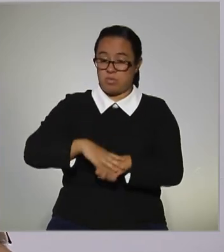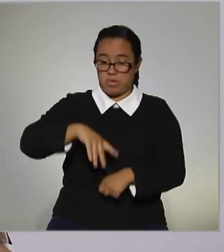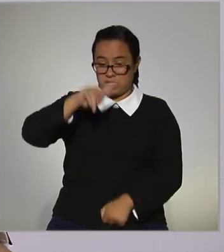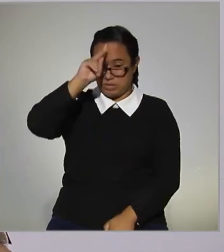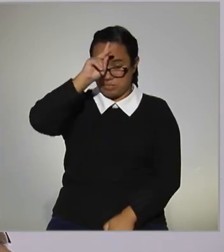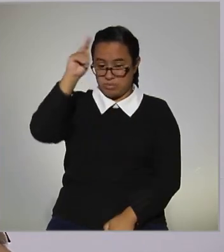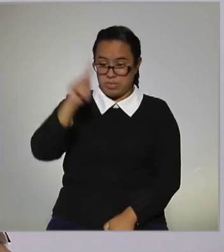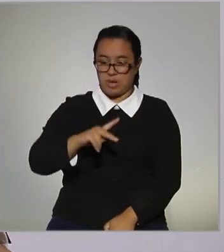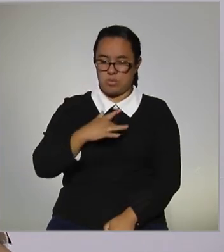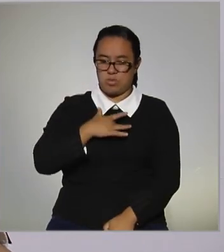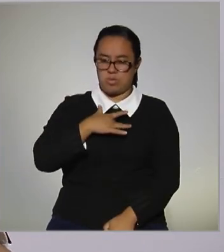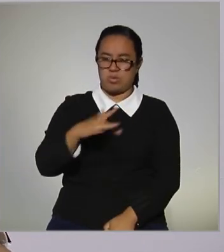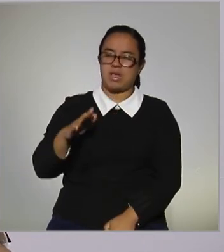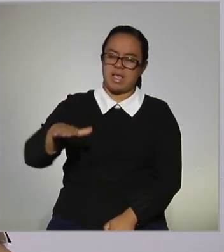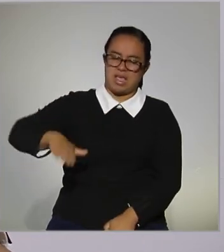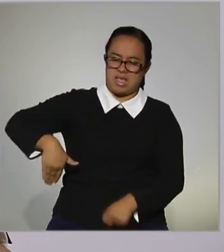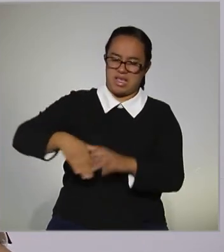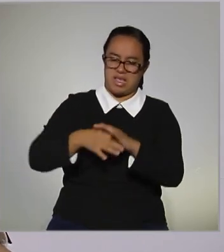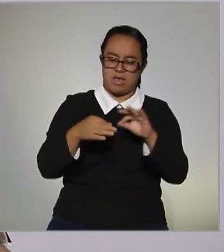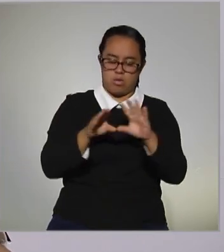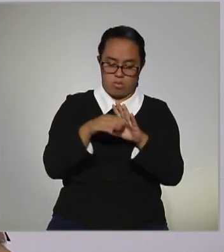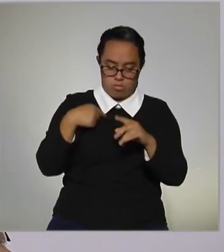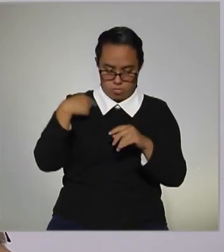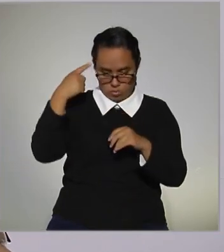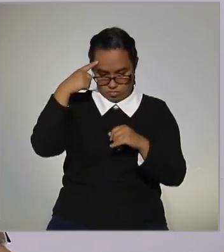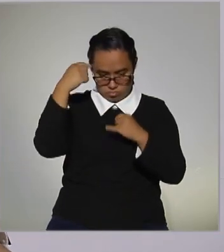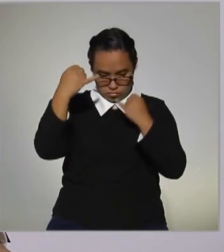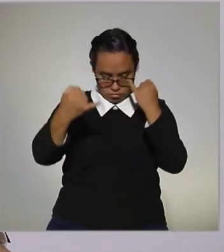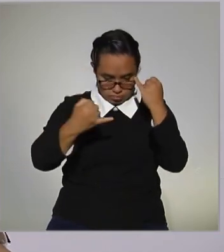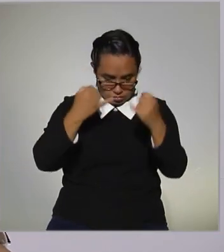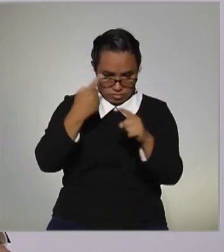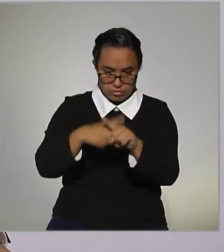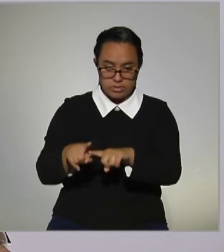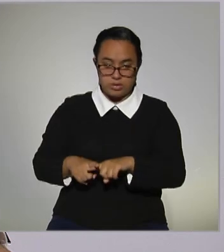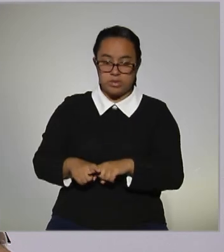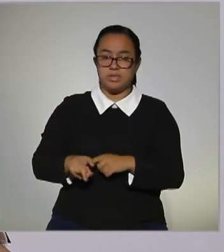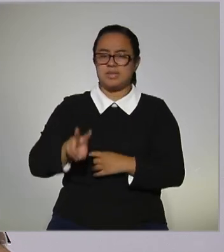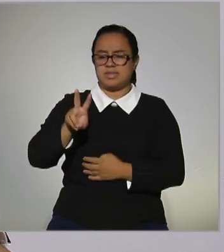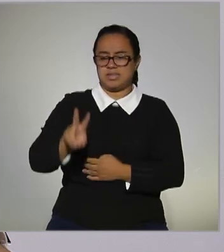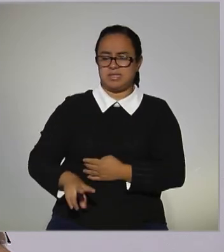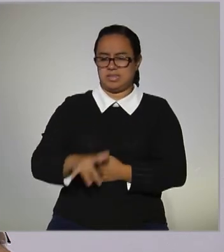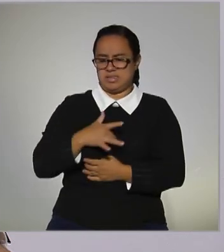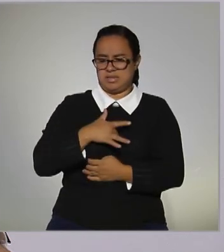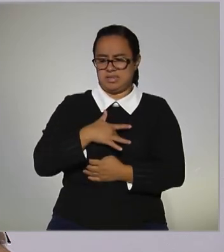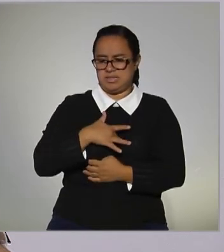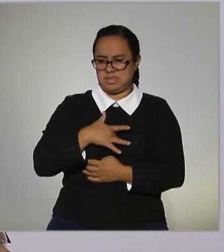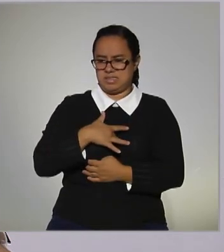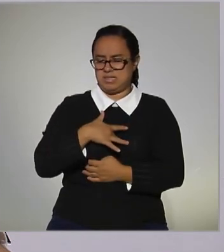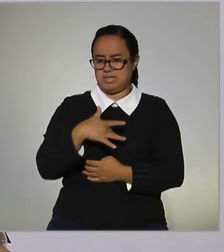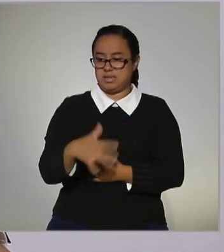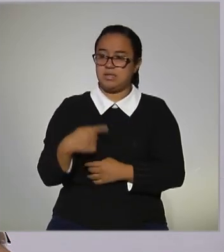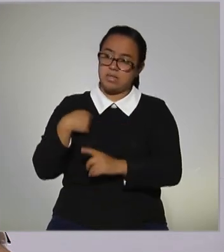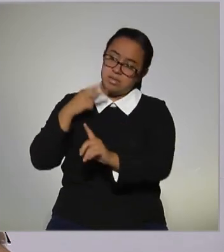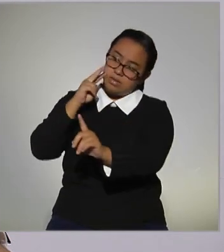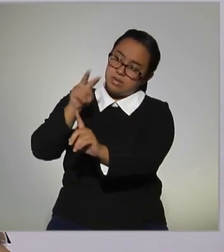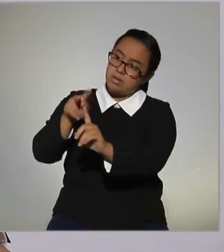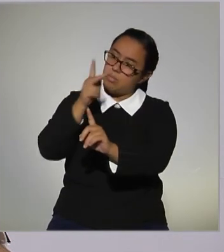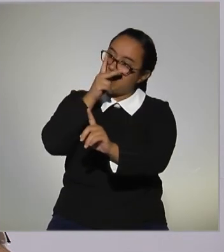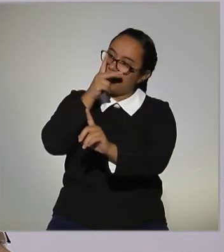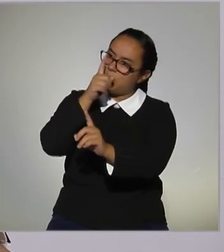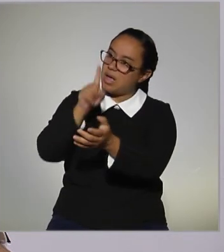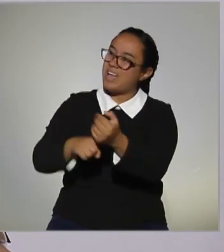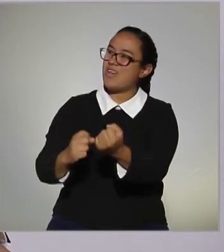aún, hace ratito mencionaban el tema de la fantasía, ¿no? Tema de todo esto, qué doloroso es ver que mi papá no es